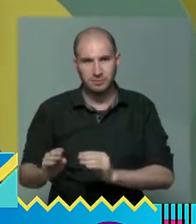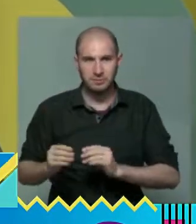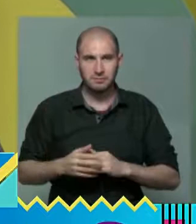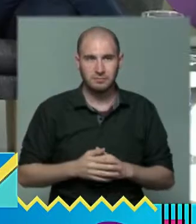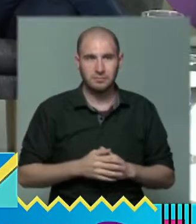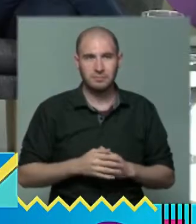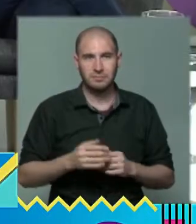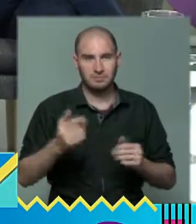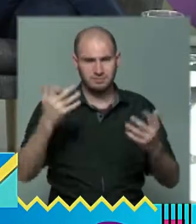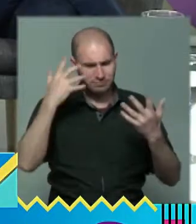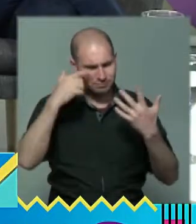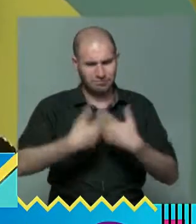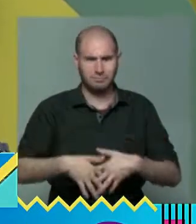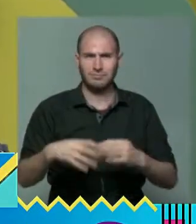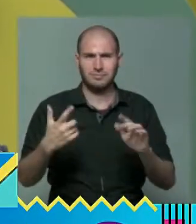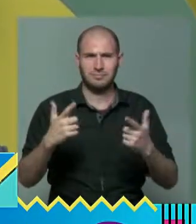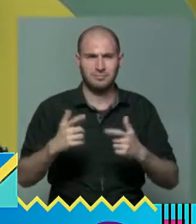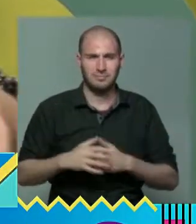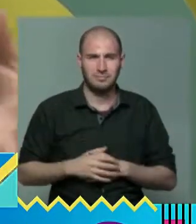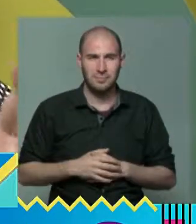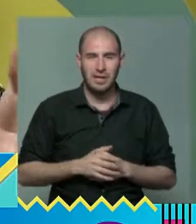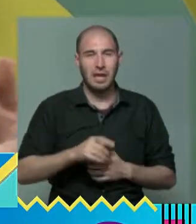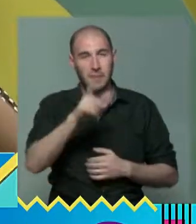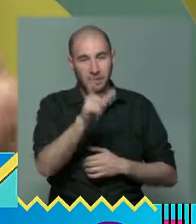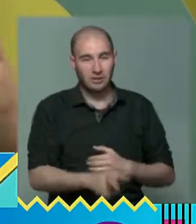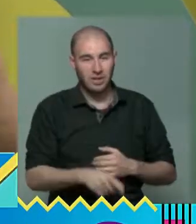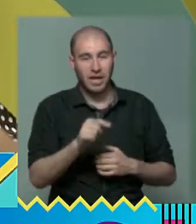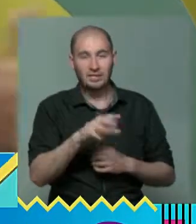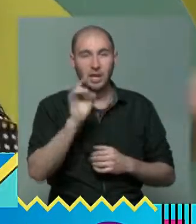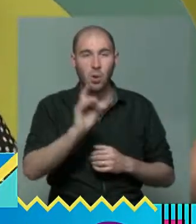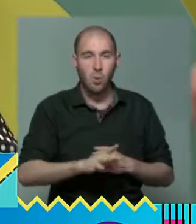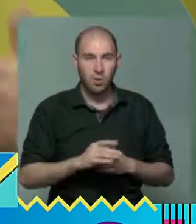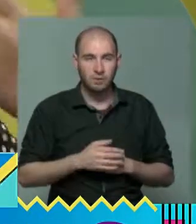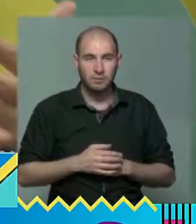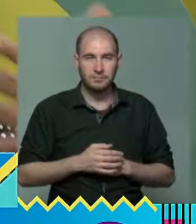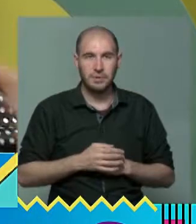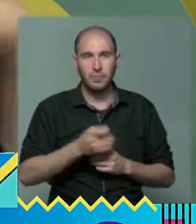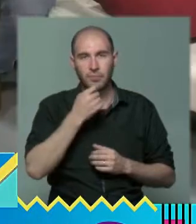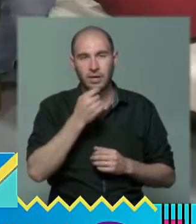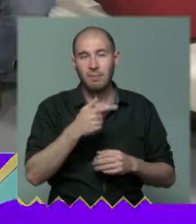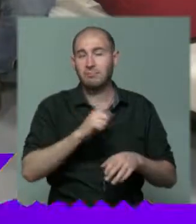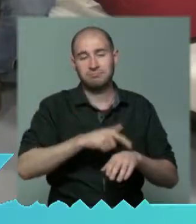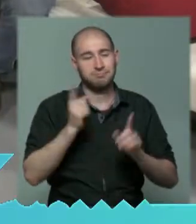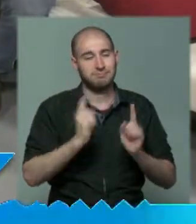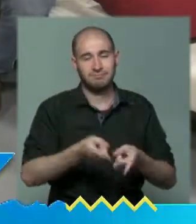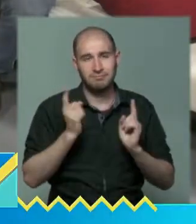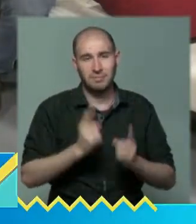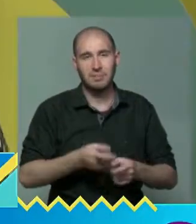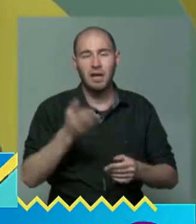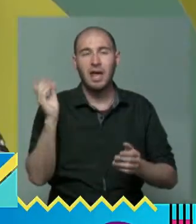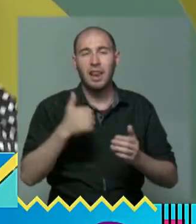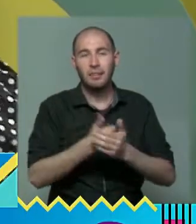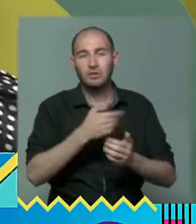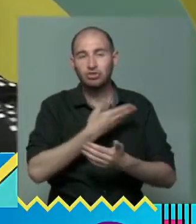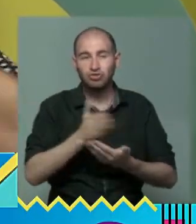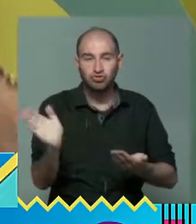no es lógico. Es decir, esa persona, salvo que convengamos que le vamos a dar perpetua a todos los agresores